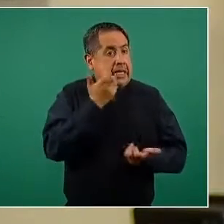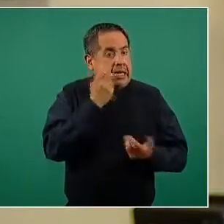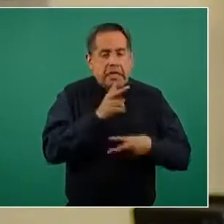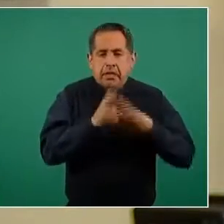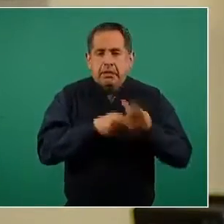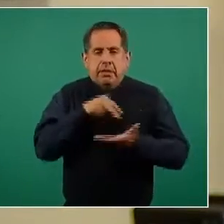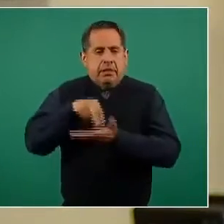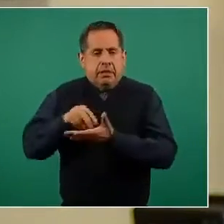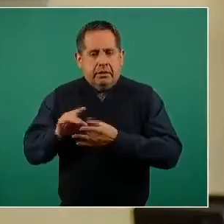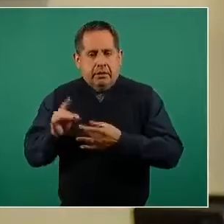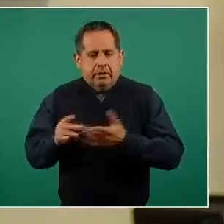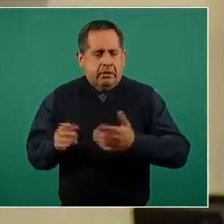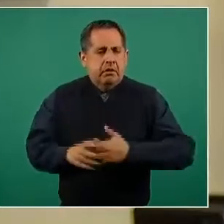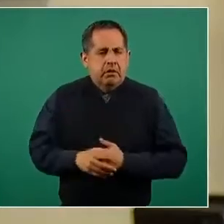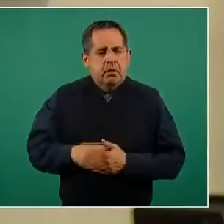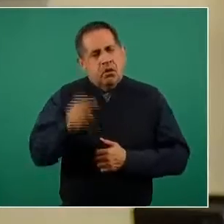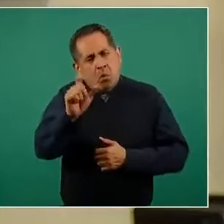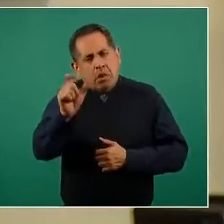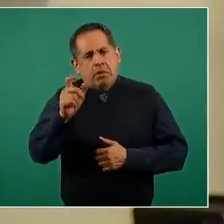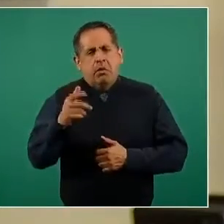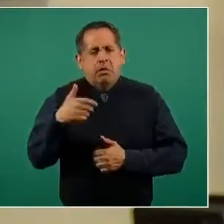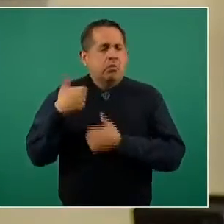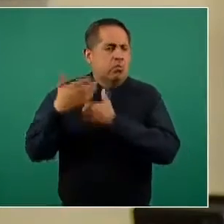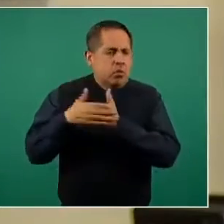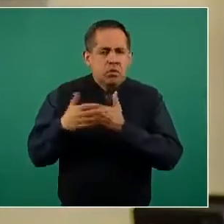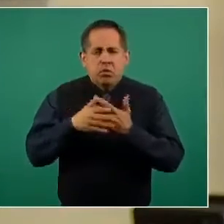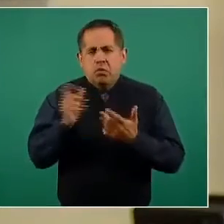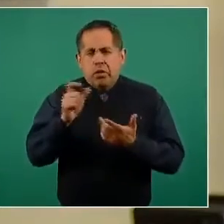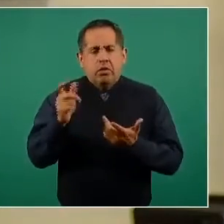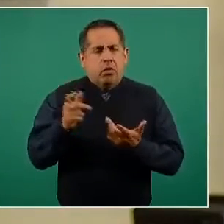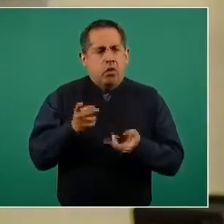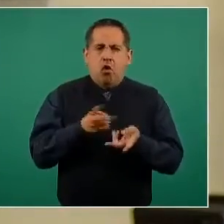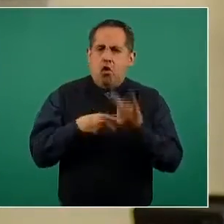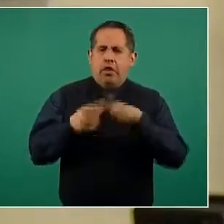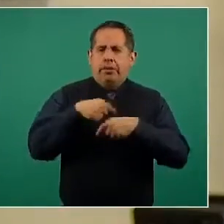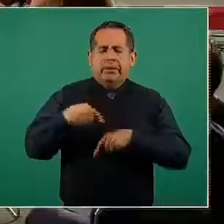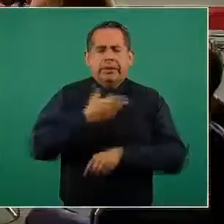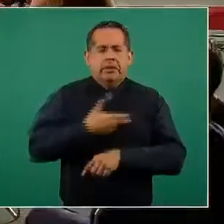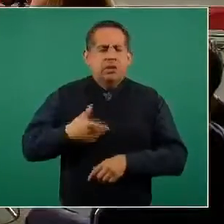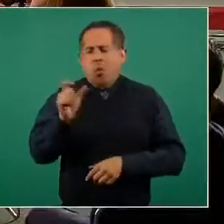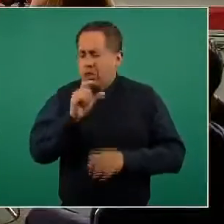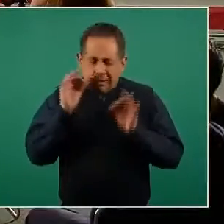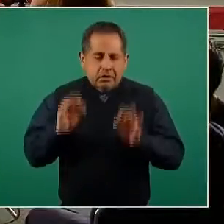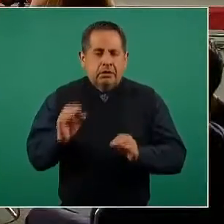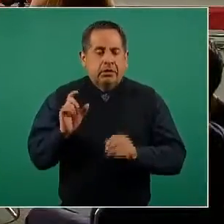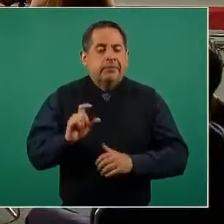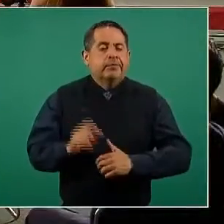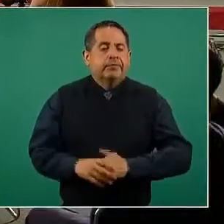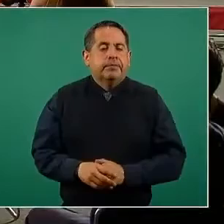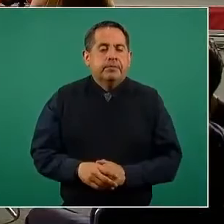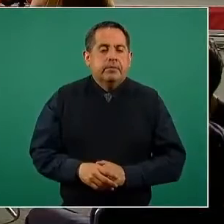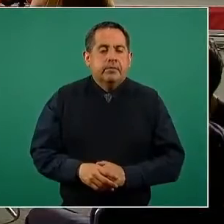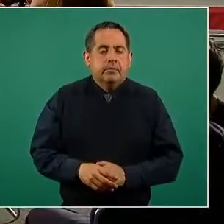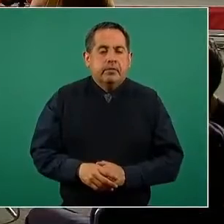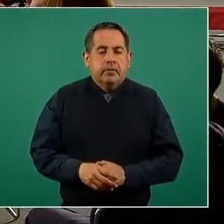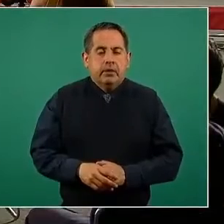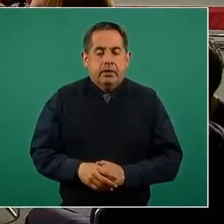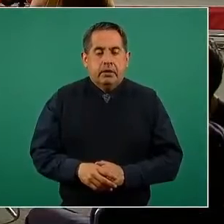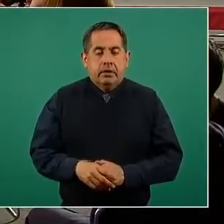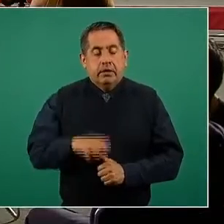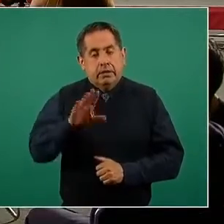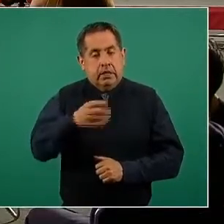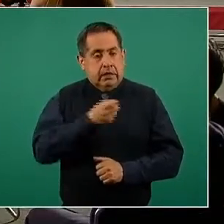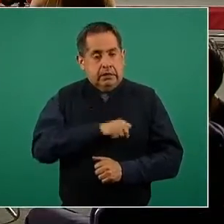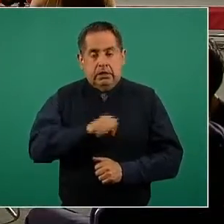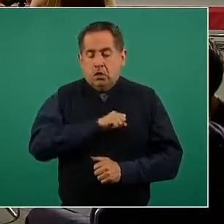¿no? ¿Ya cuándo podríamos saber bien a bien cuándo regresa el presidente? ¿Cómo no? La salud del